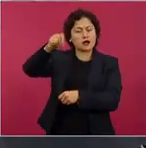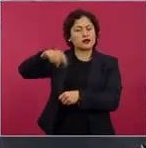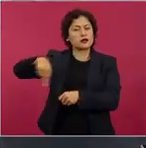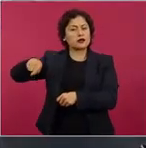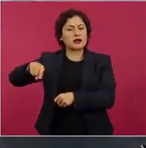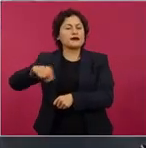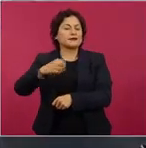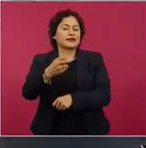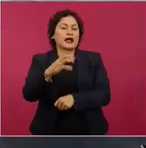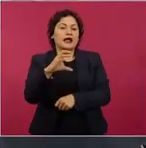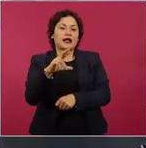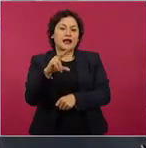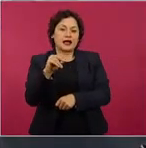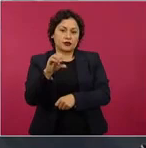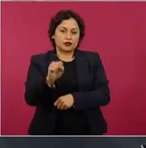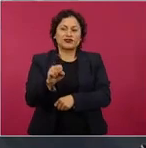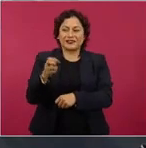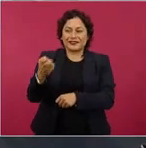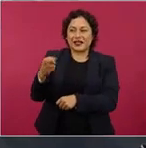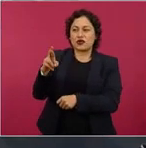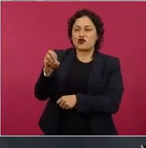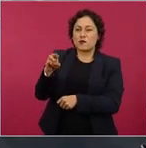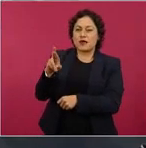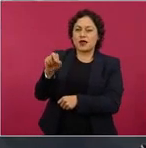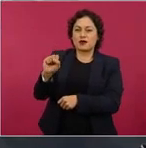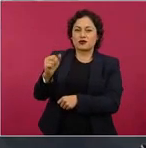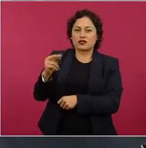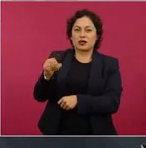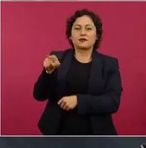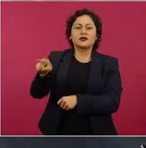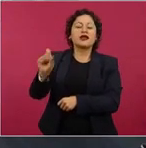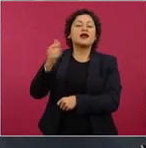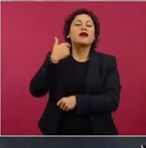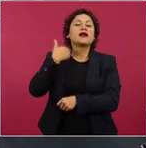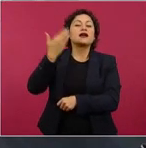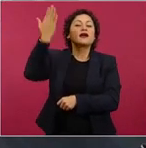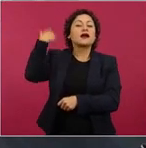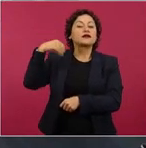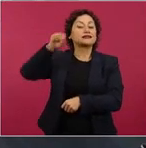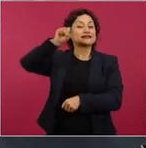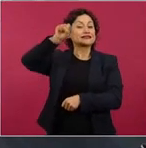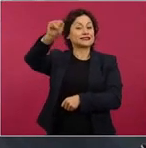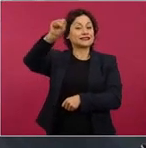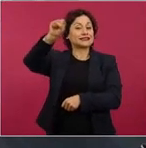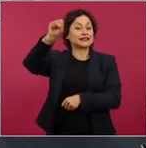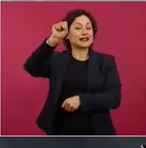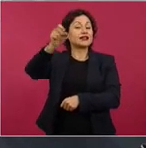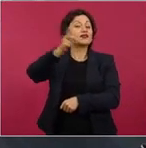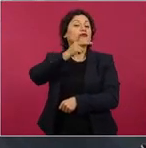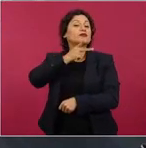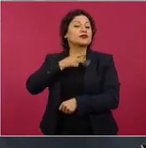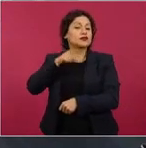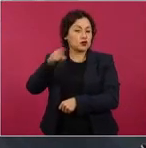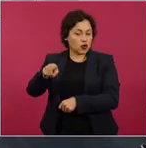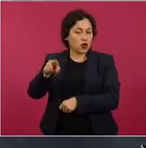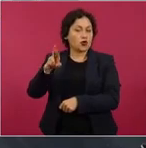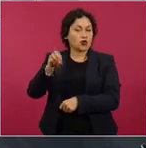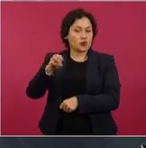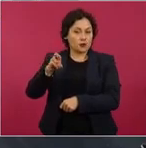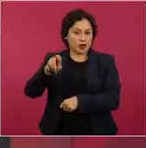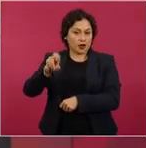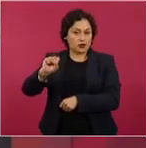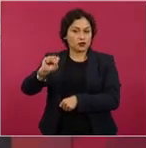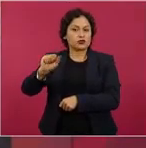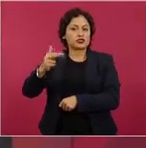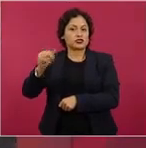Romero de Champs, el anterior secretario del sindicato petrolero, Romero de Champs. Y